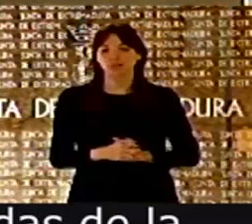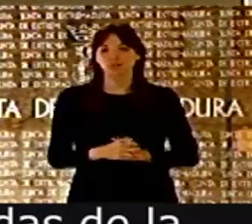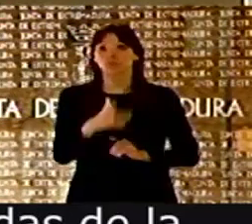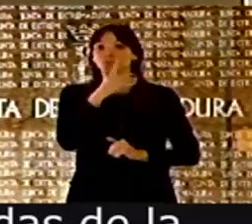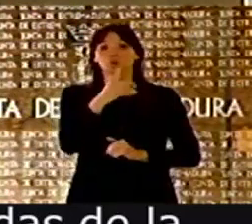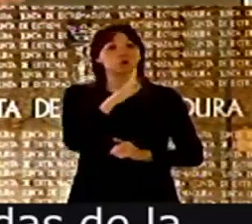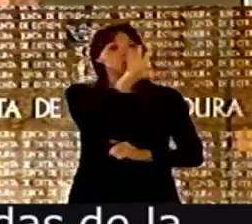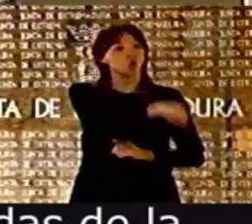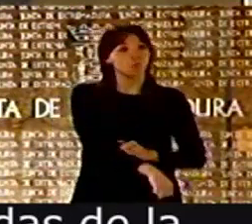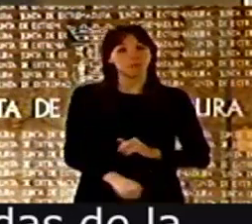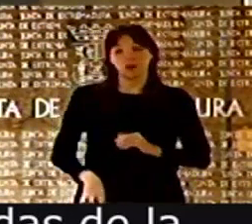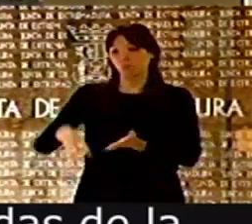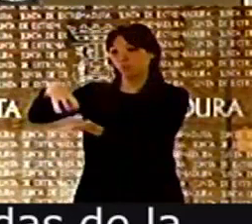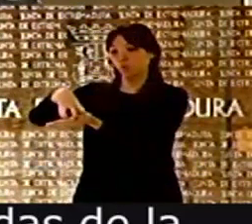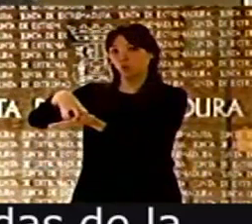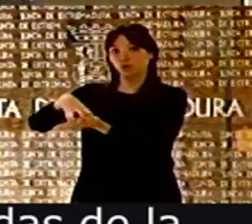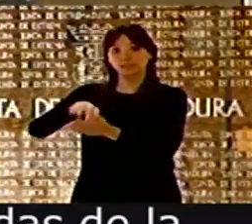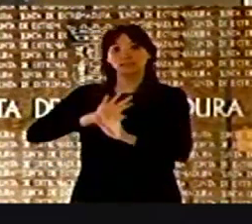búnker,